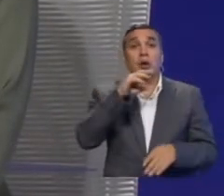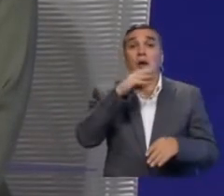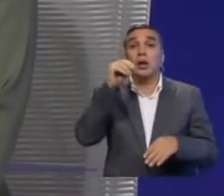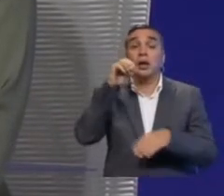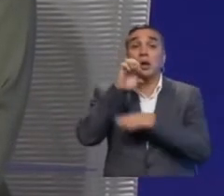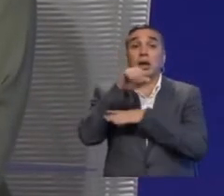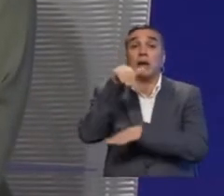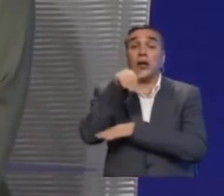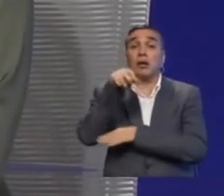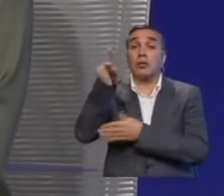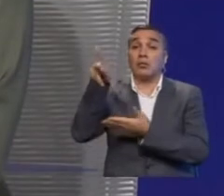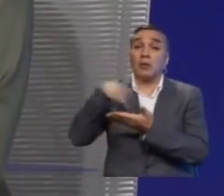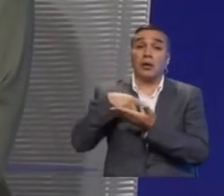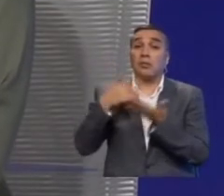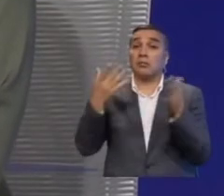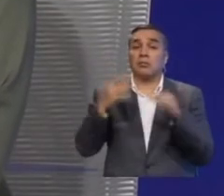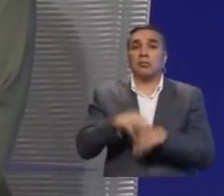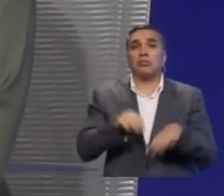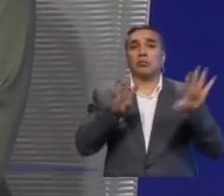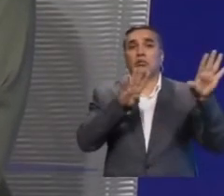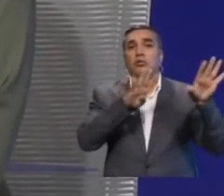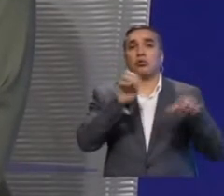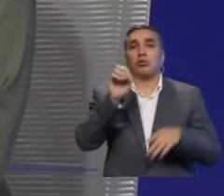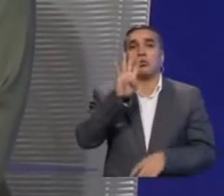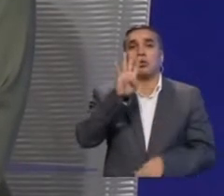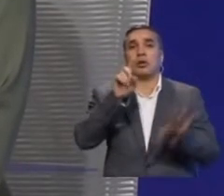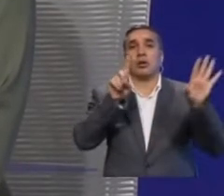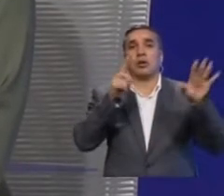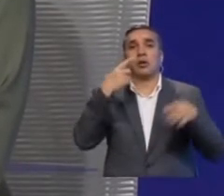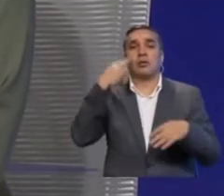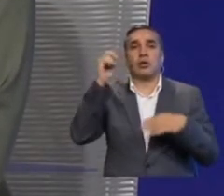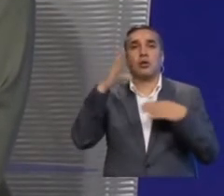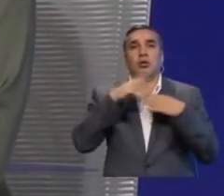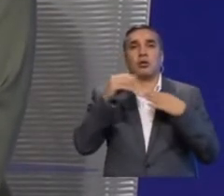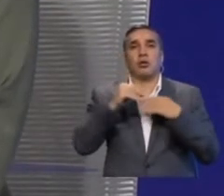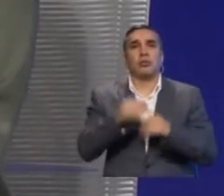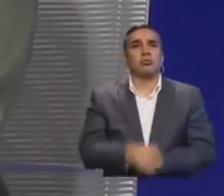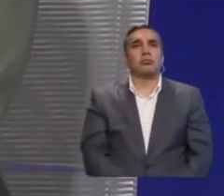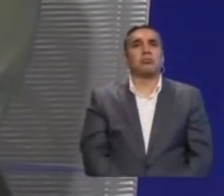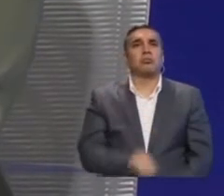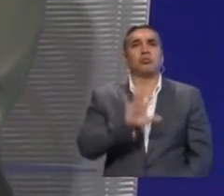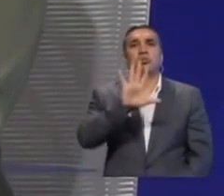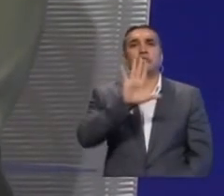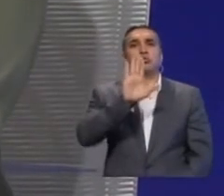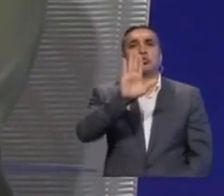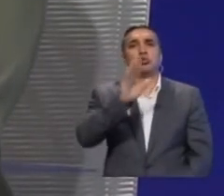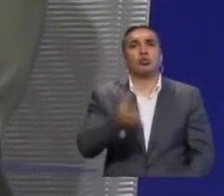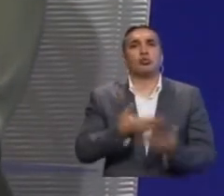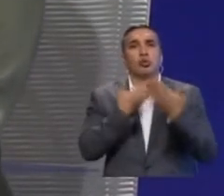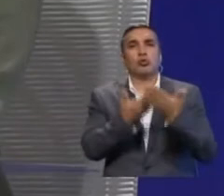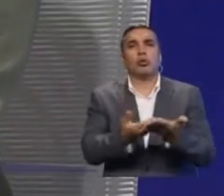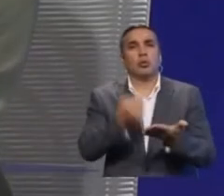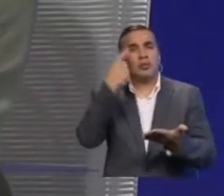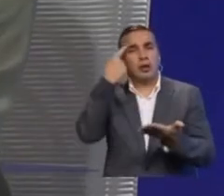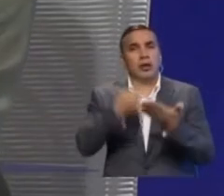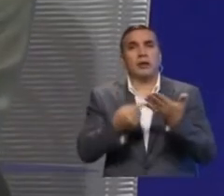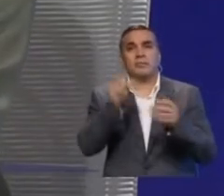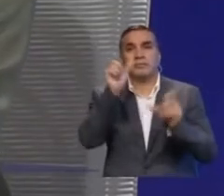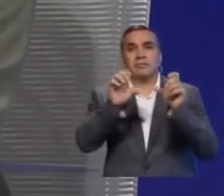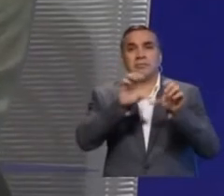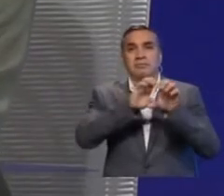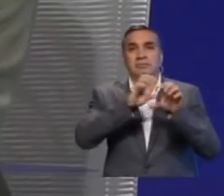Ecuador recibió apenas 946 millones de dólares. ¿Cuál es su propuesta para